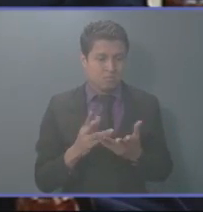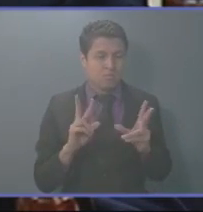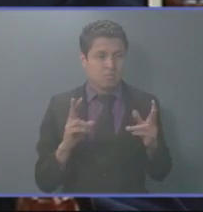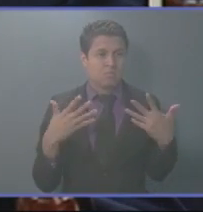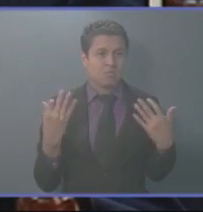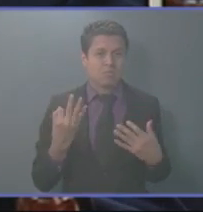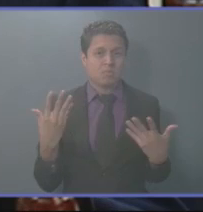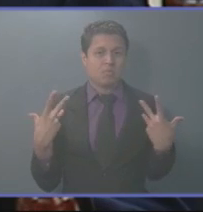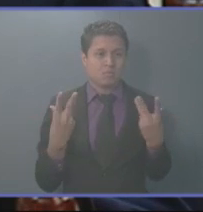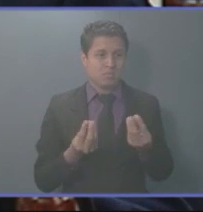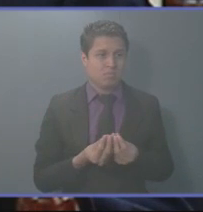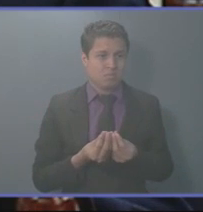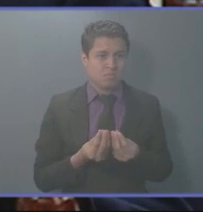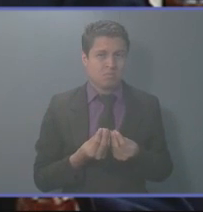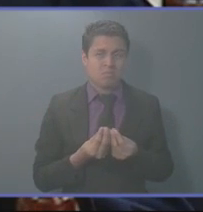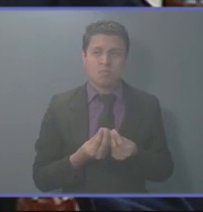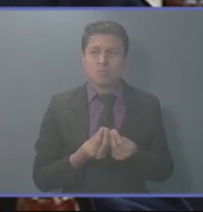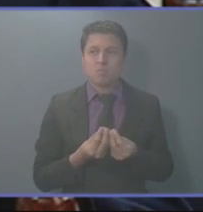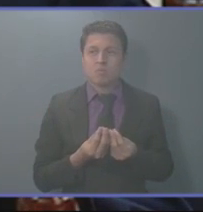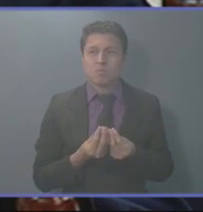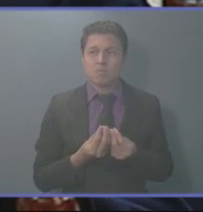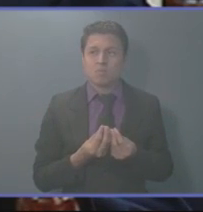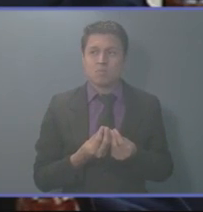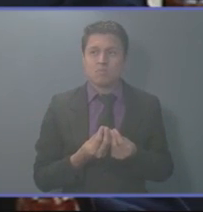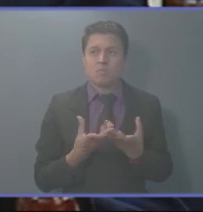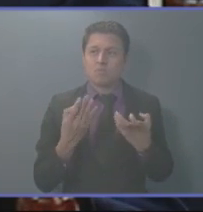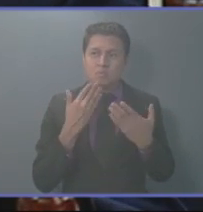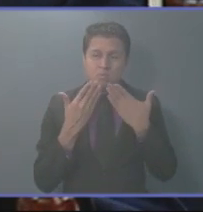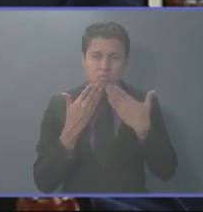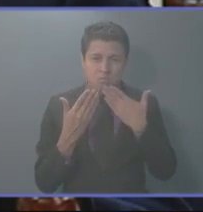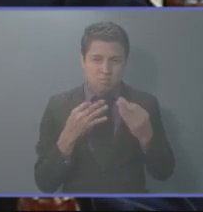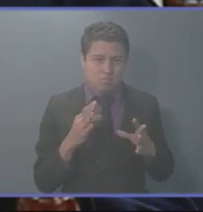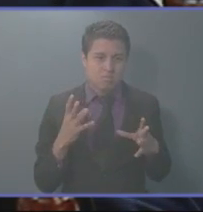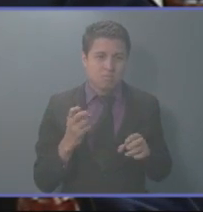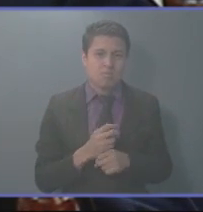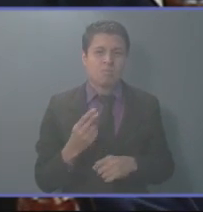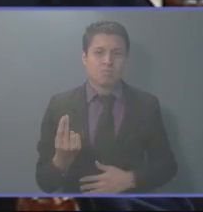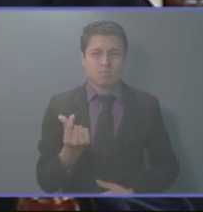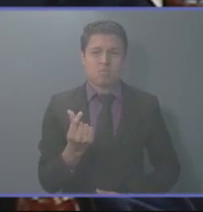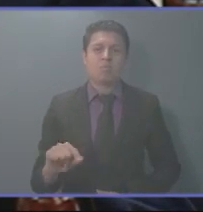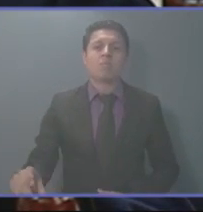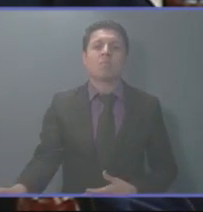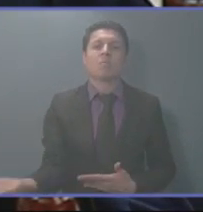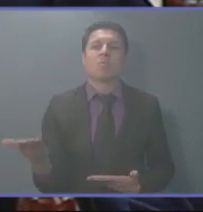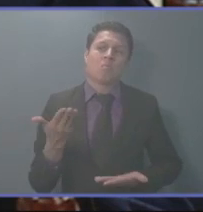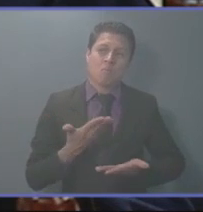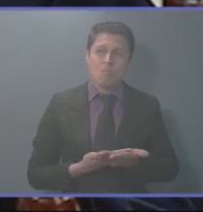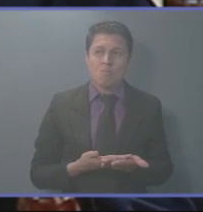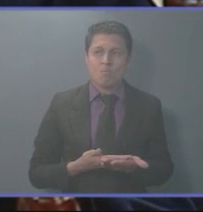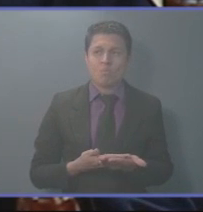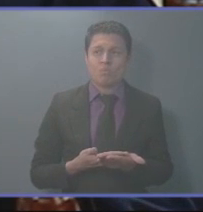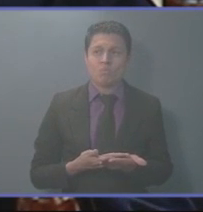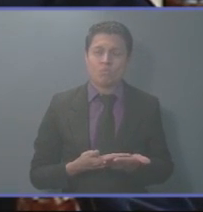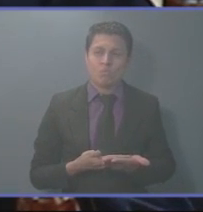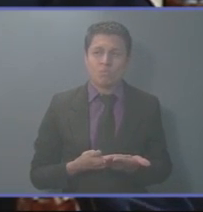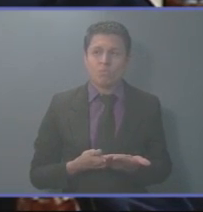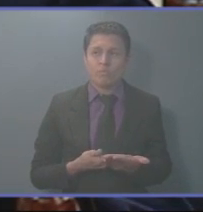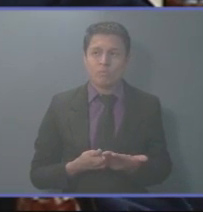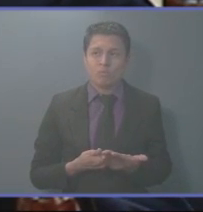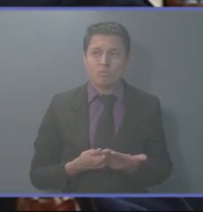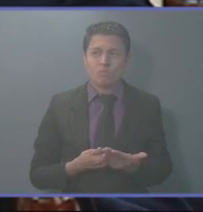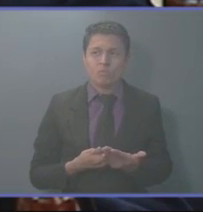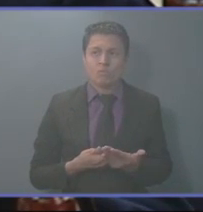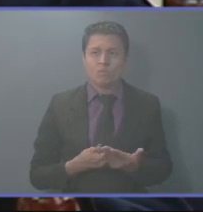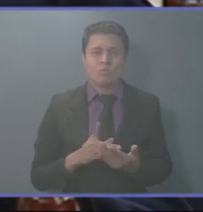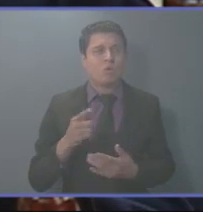sociales. Quiero compartirles brevemente, esta propuesta no es sacada